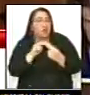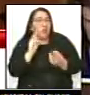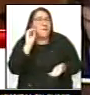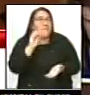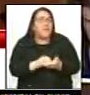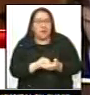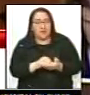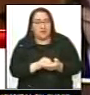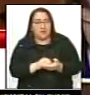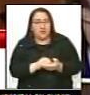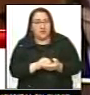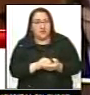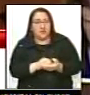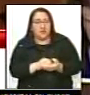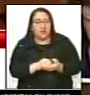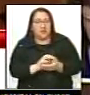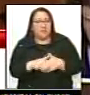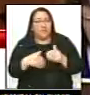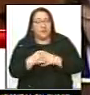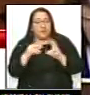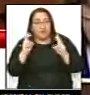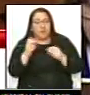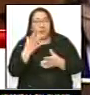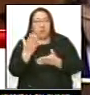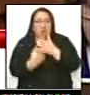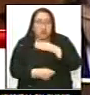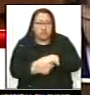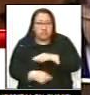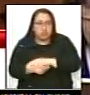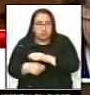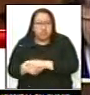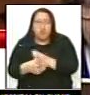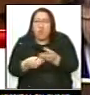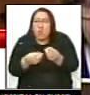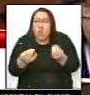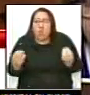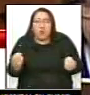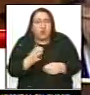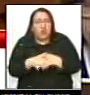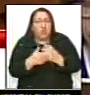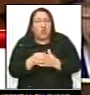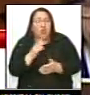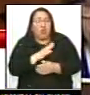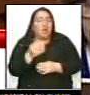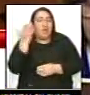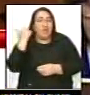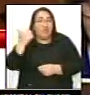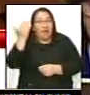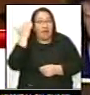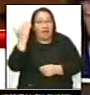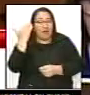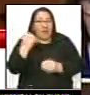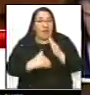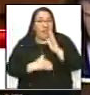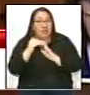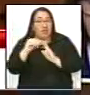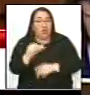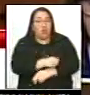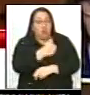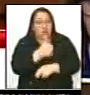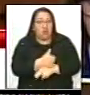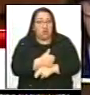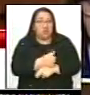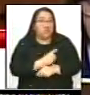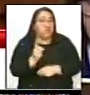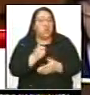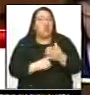allá del tema de las coimas que ha recibido en el gobierno de Alan García altos funcionarios,